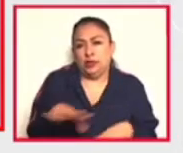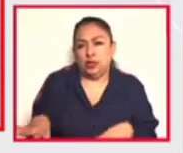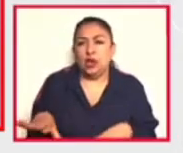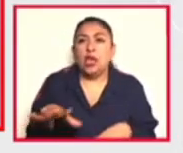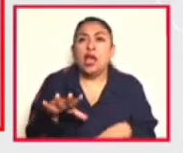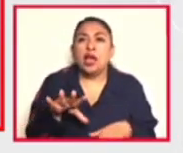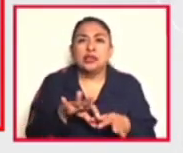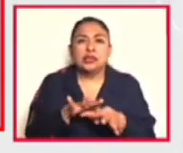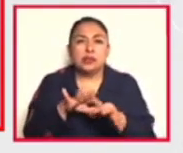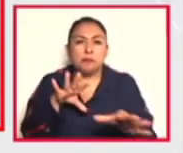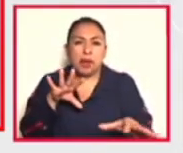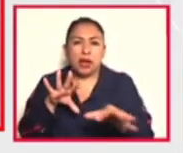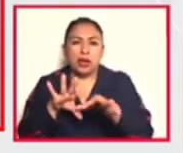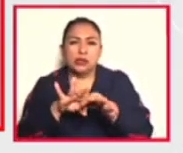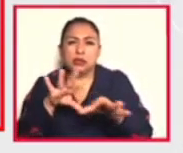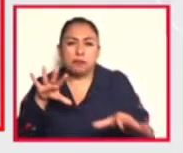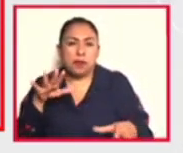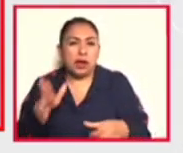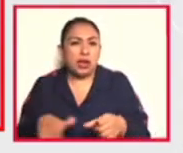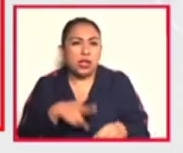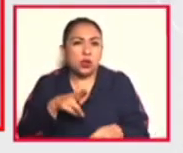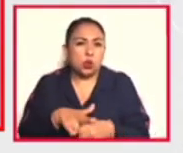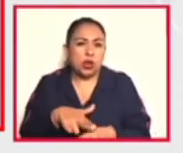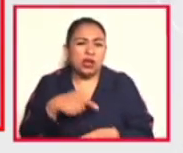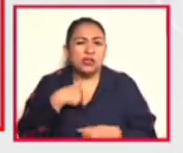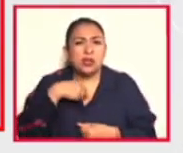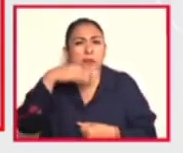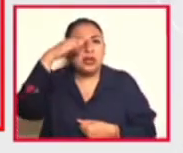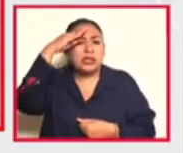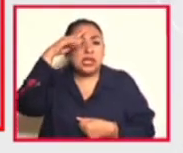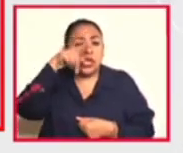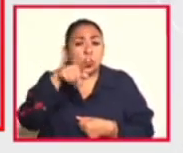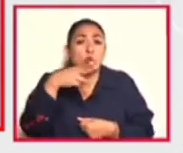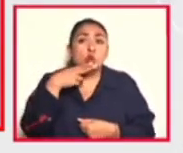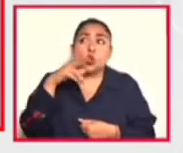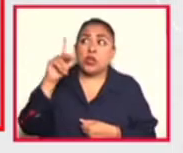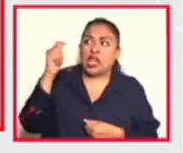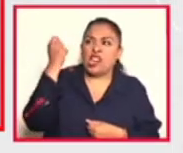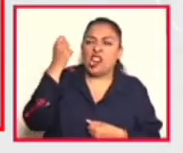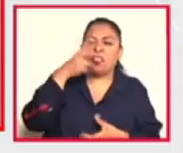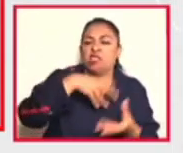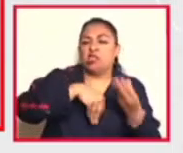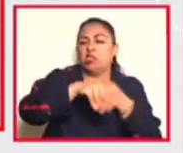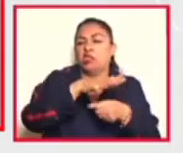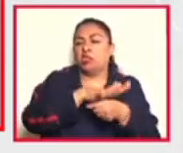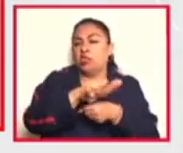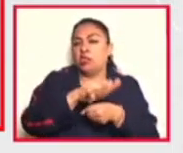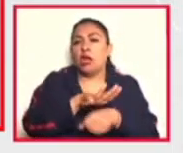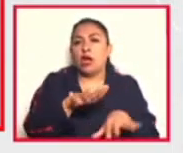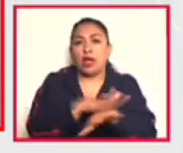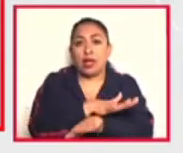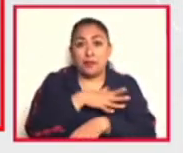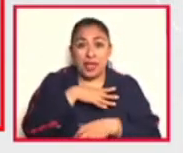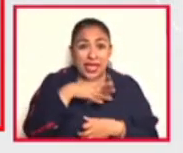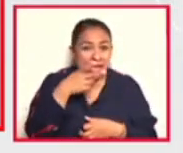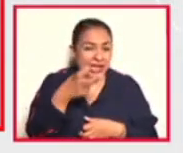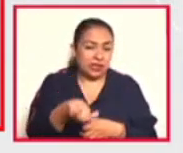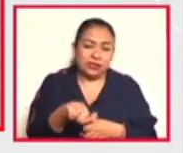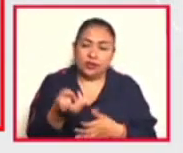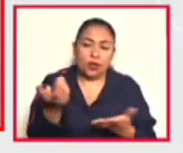desprendiendo de la naturaleza pensando que la tecnología puede sustituirlo. Y eso es una